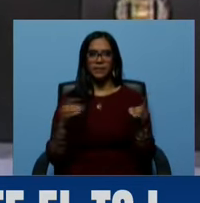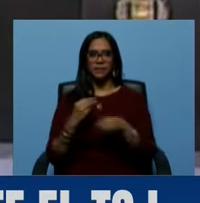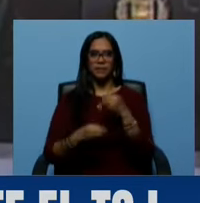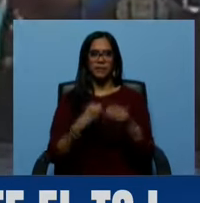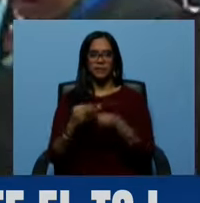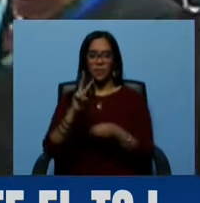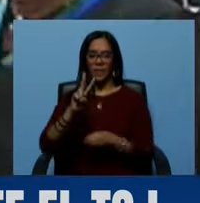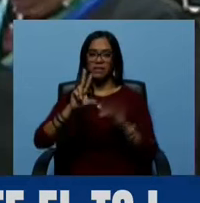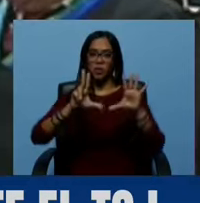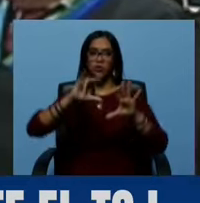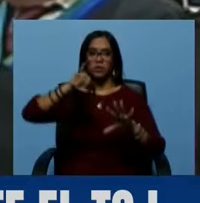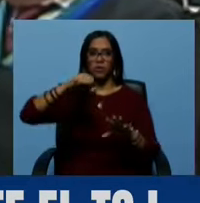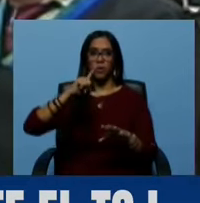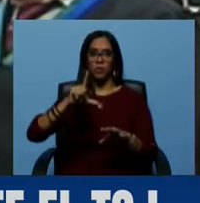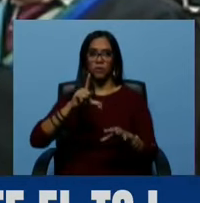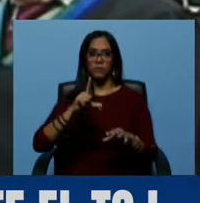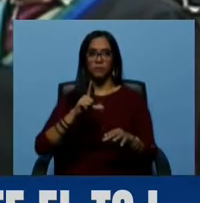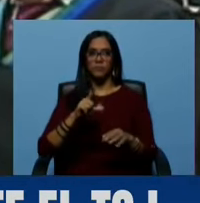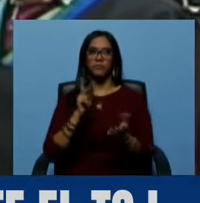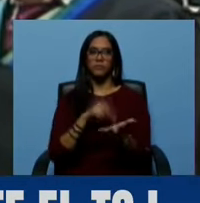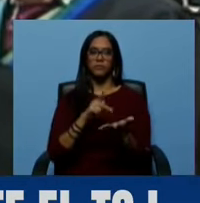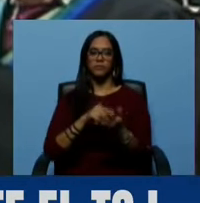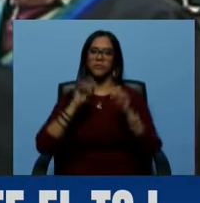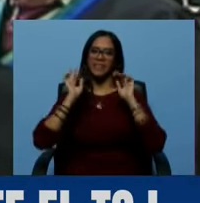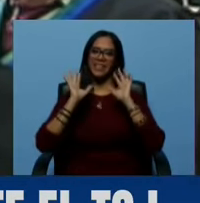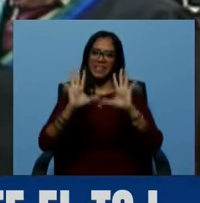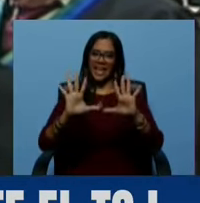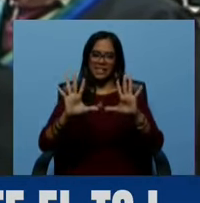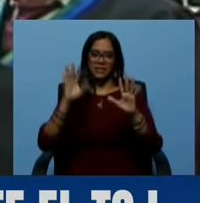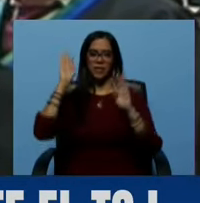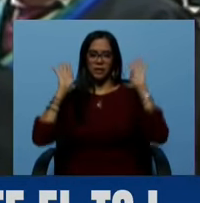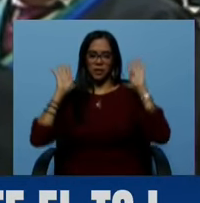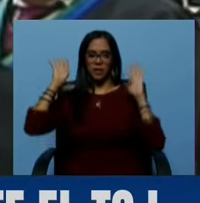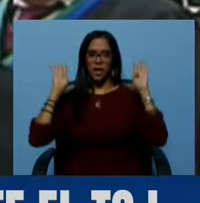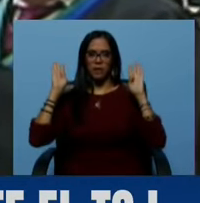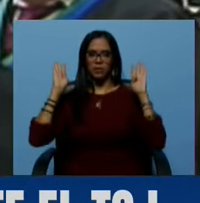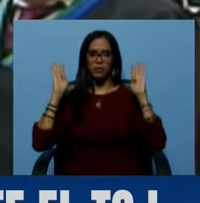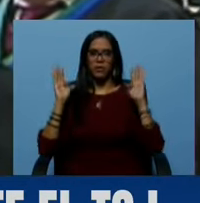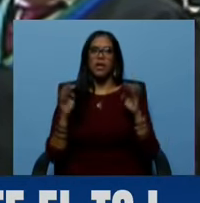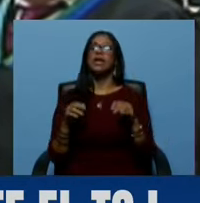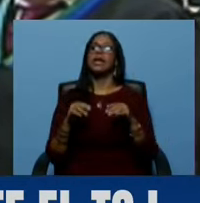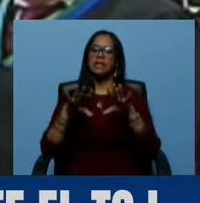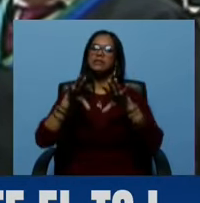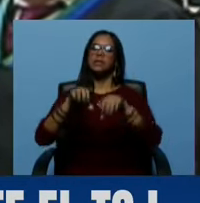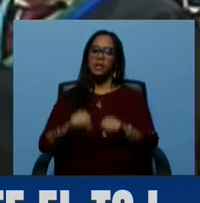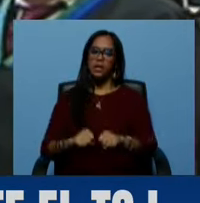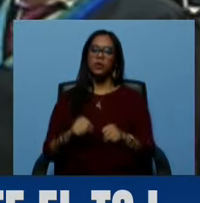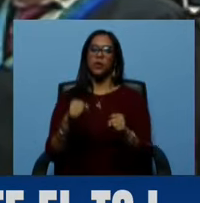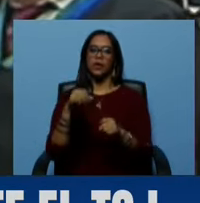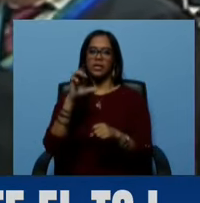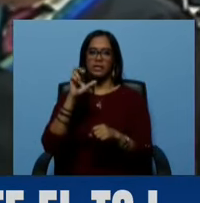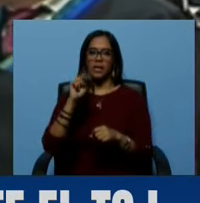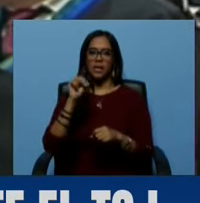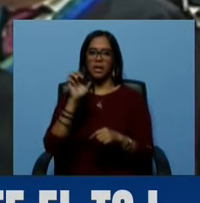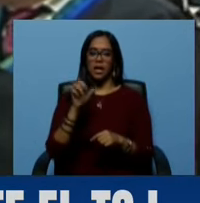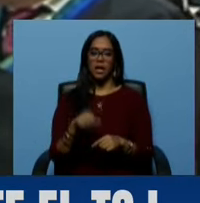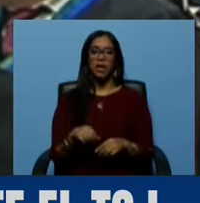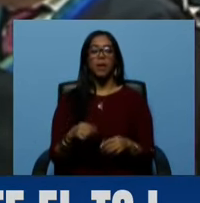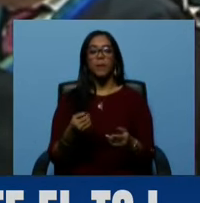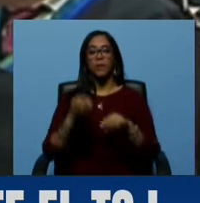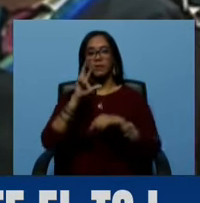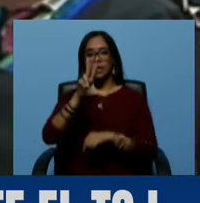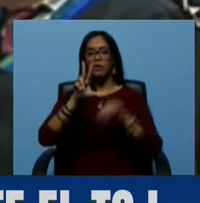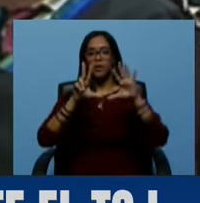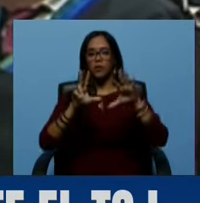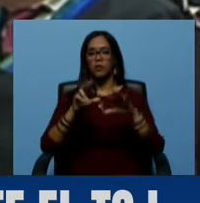julio participaron 10 candidatos debidamente inscritos en el Consejo Nacional Electoral por 38 organizaciones